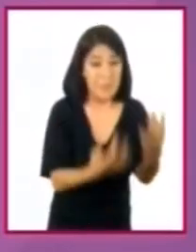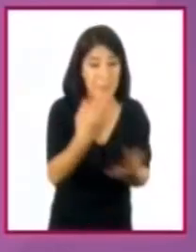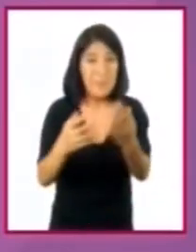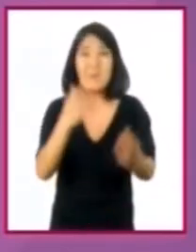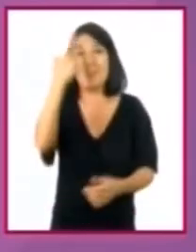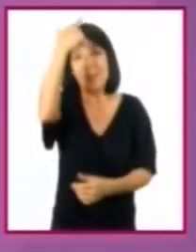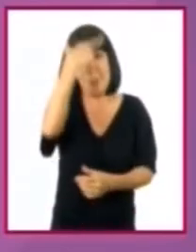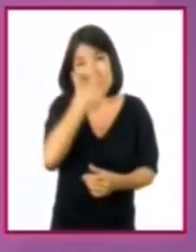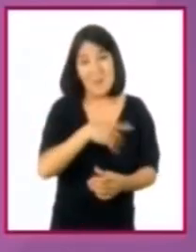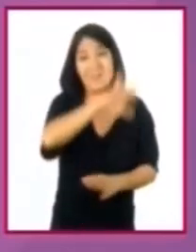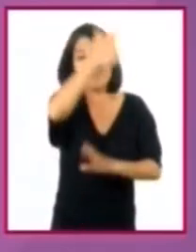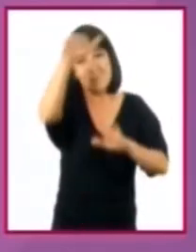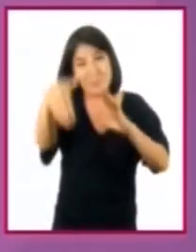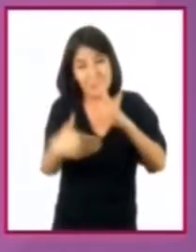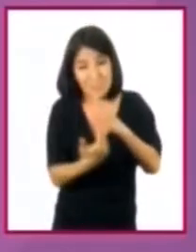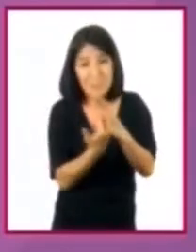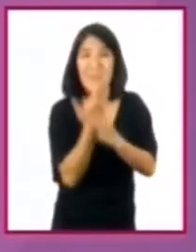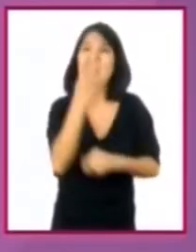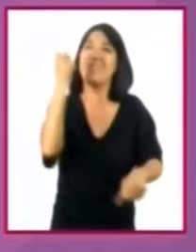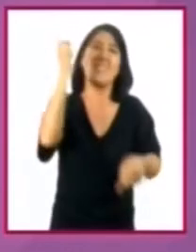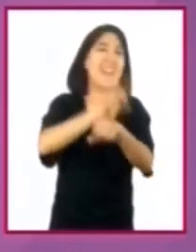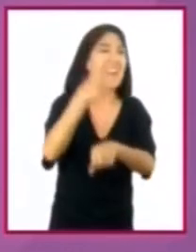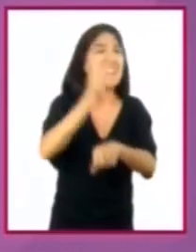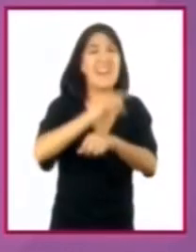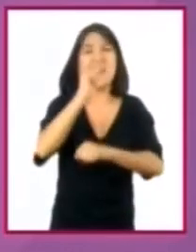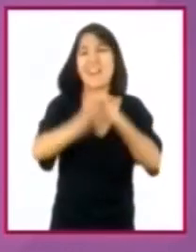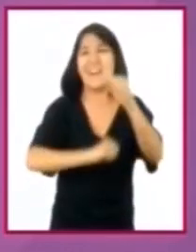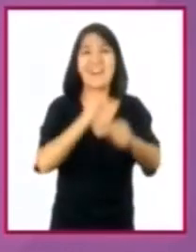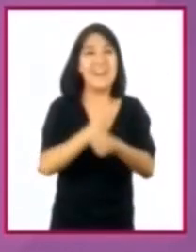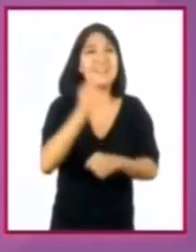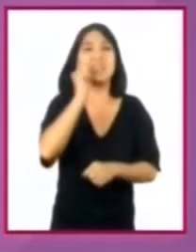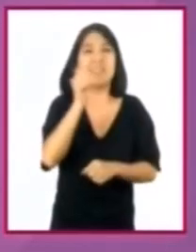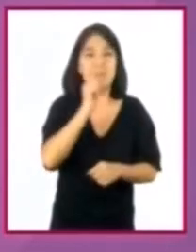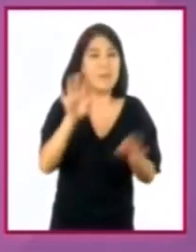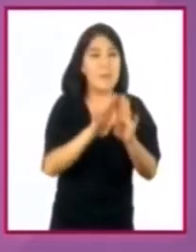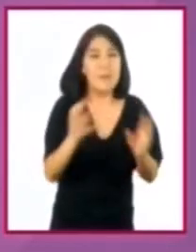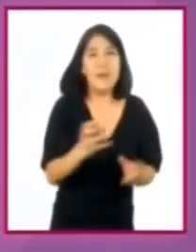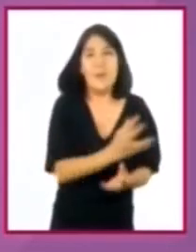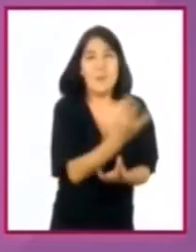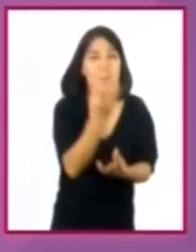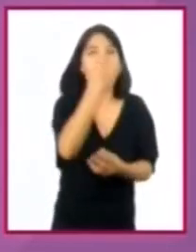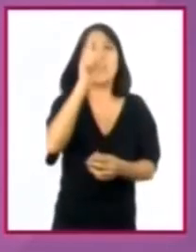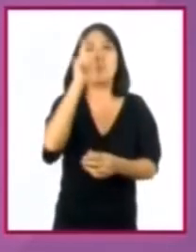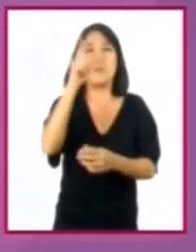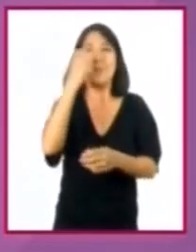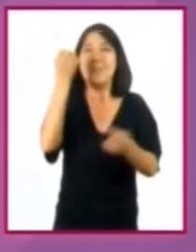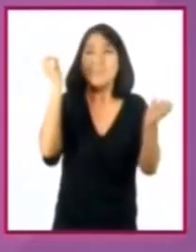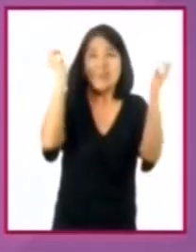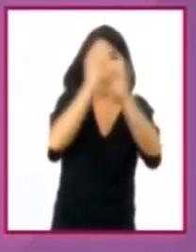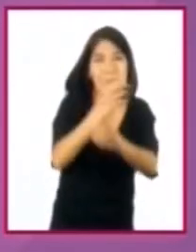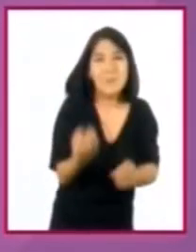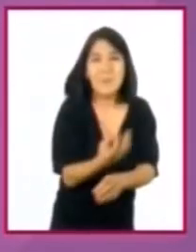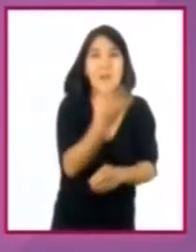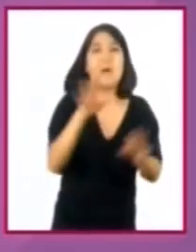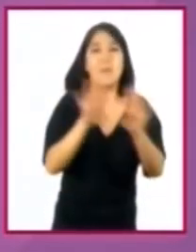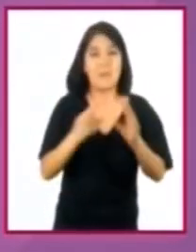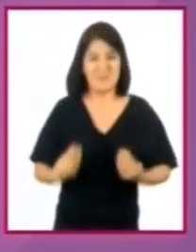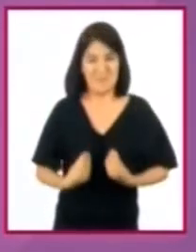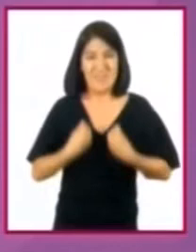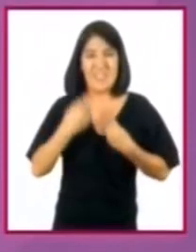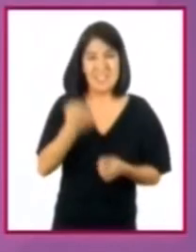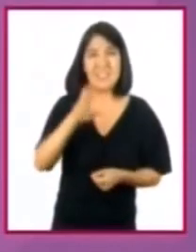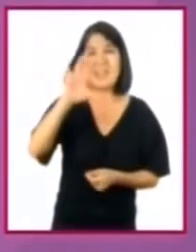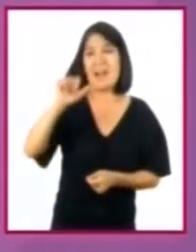entera, todas las noches del año, e iluminaban la oscuridad. Era dura nuestra vida en el Calmecac, vida de sufrimiento